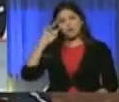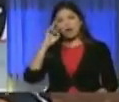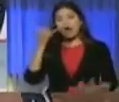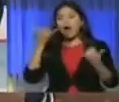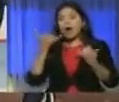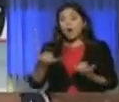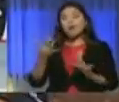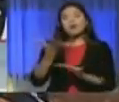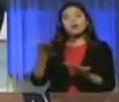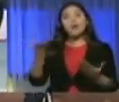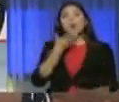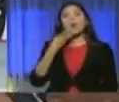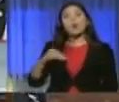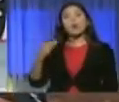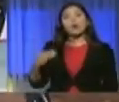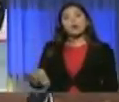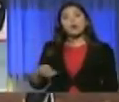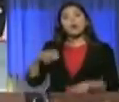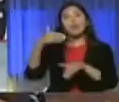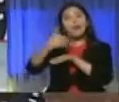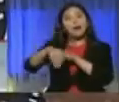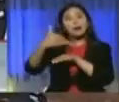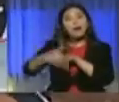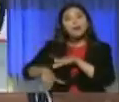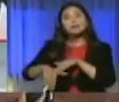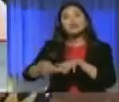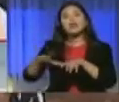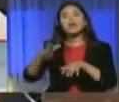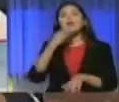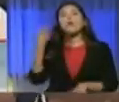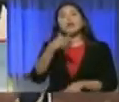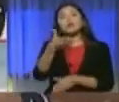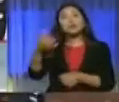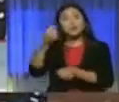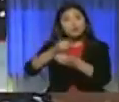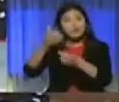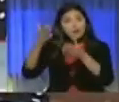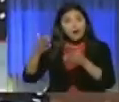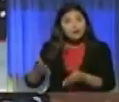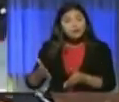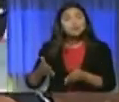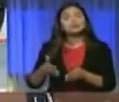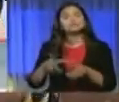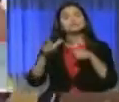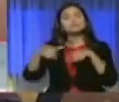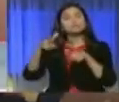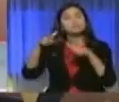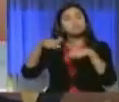juventud asumiendo en las calles, la juventud obrera, asumiendo las entidades de trabajo,